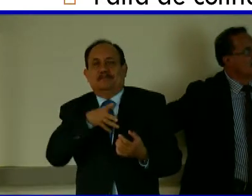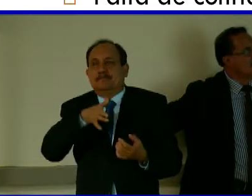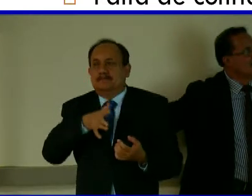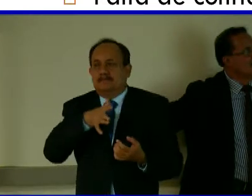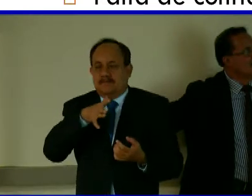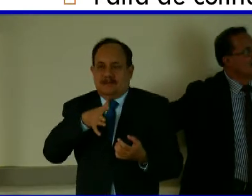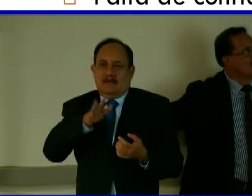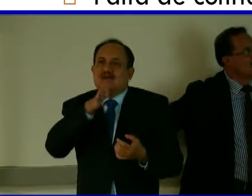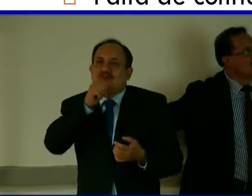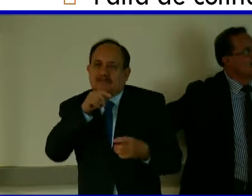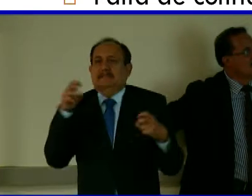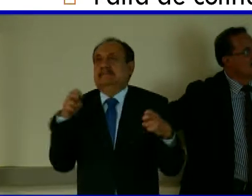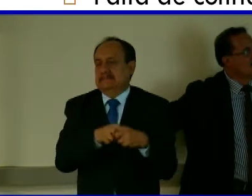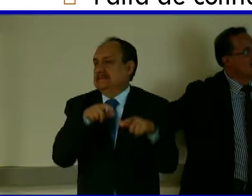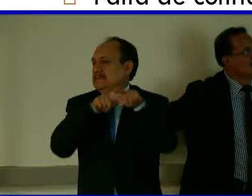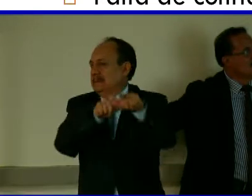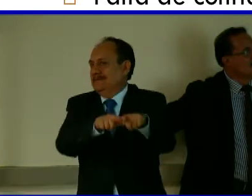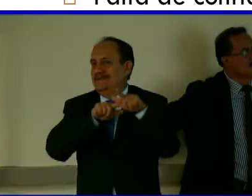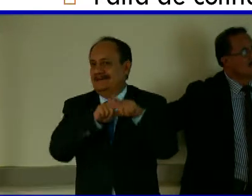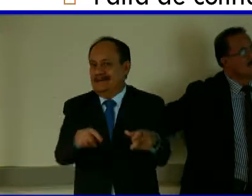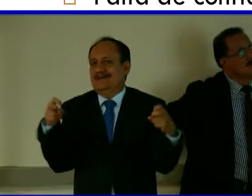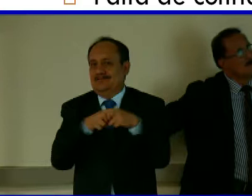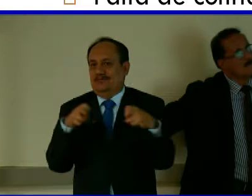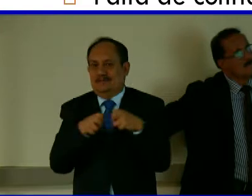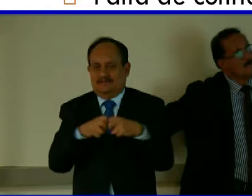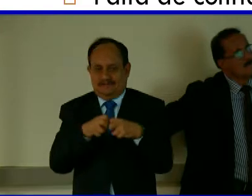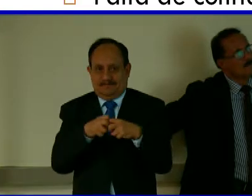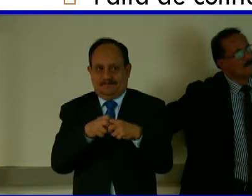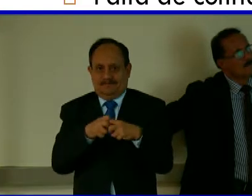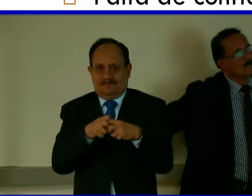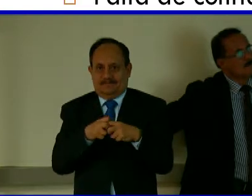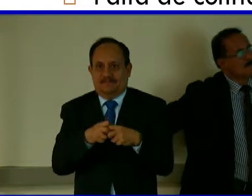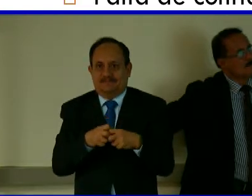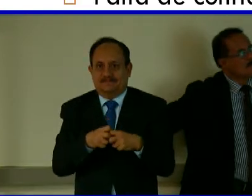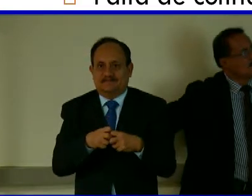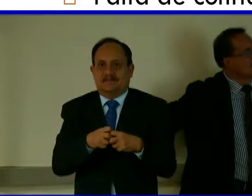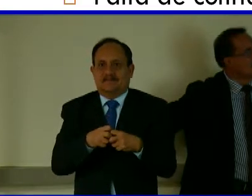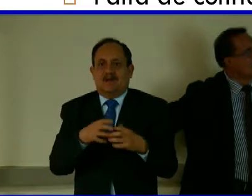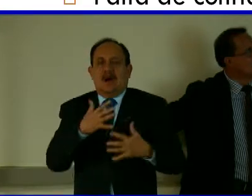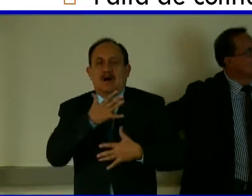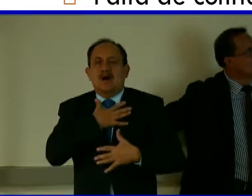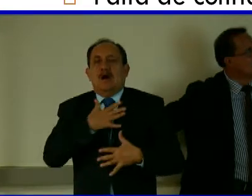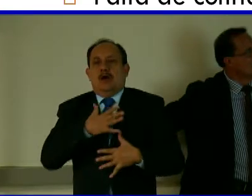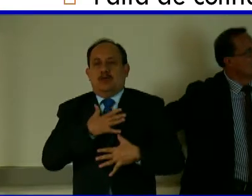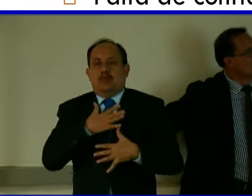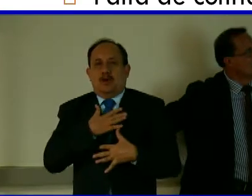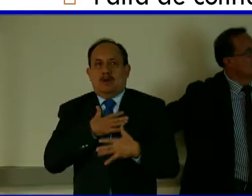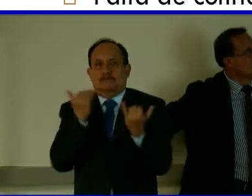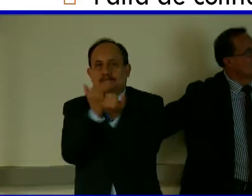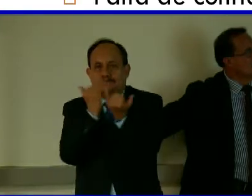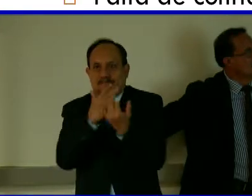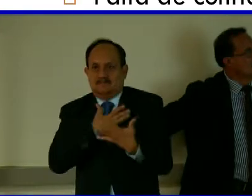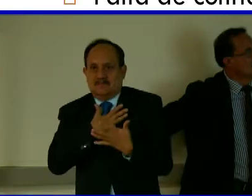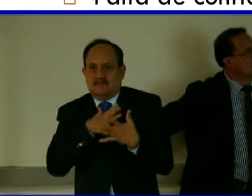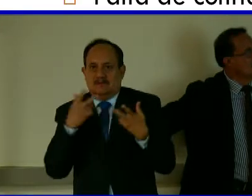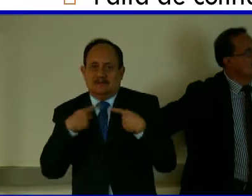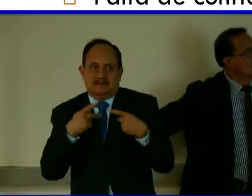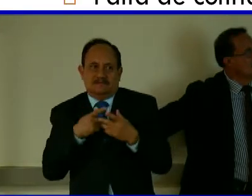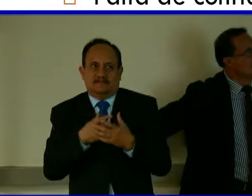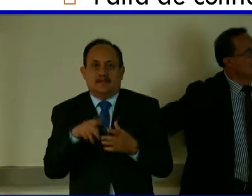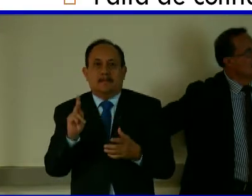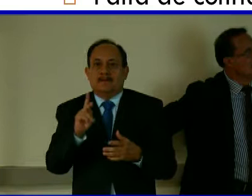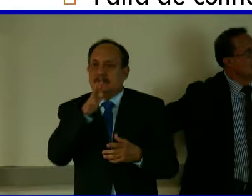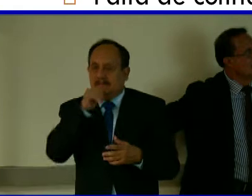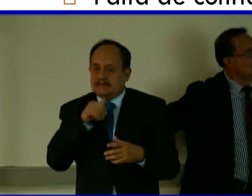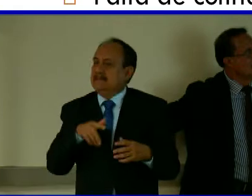dejar de preocuparse, como el que tiene una compulsión. Ellos saben que el resto de la gente no tiene esos pensamientos, pero no lo